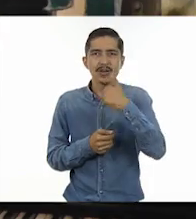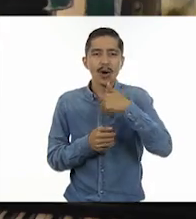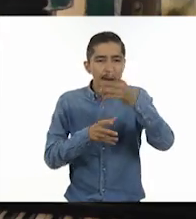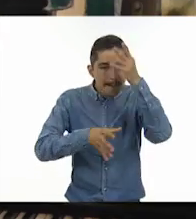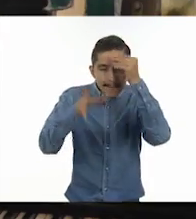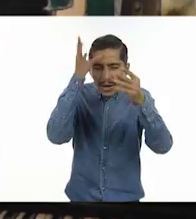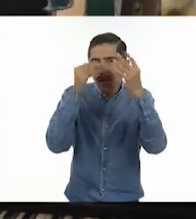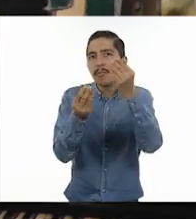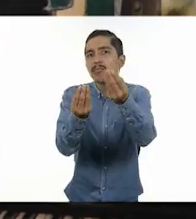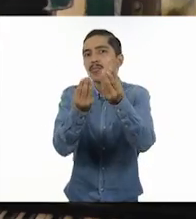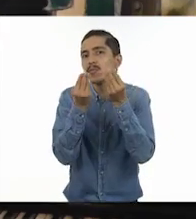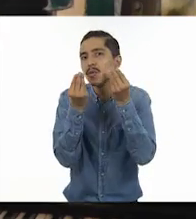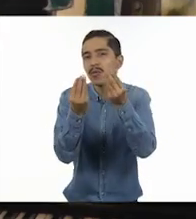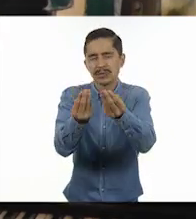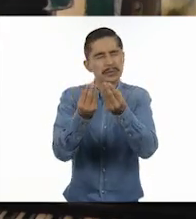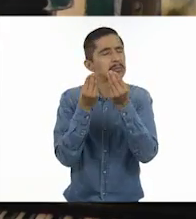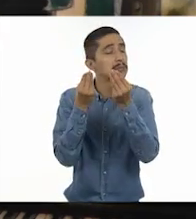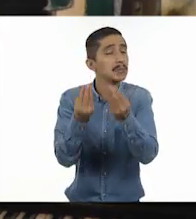muchas